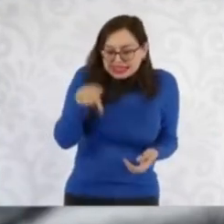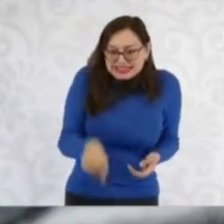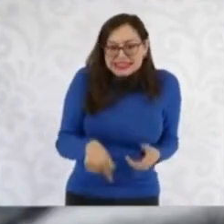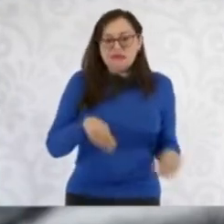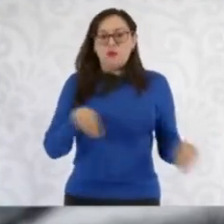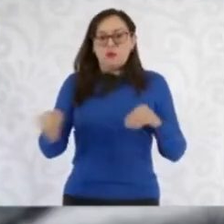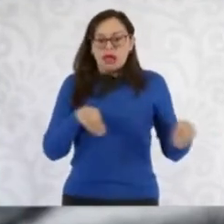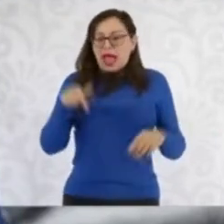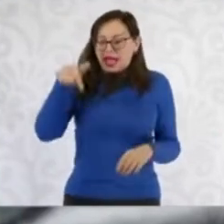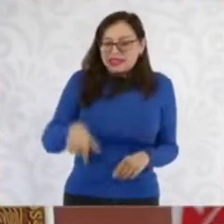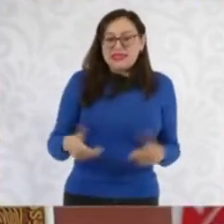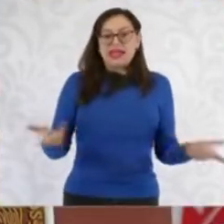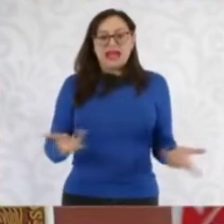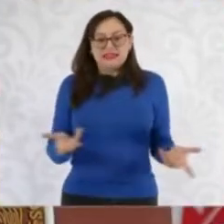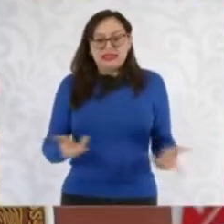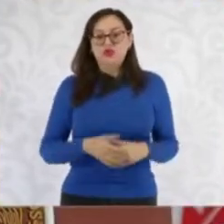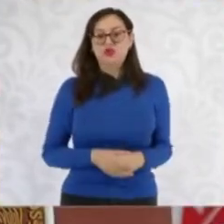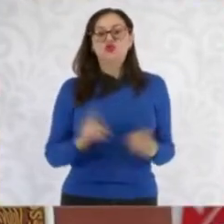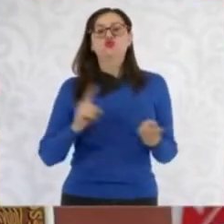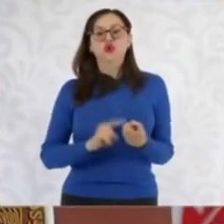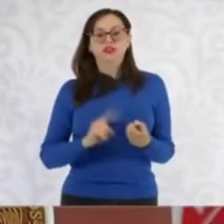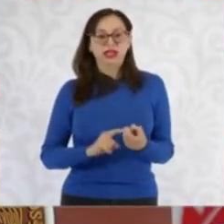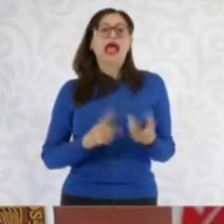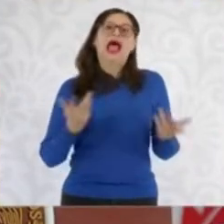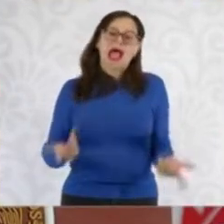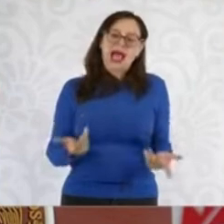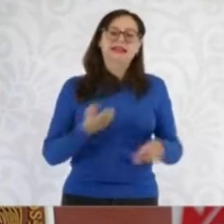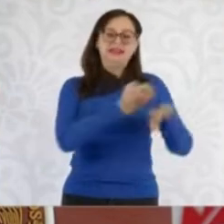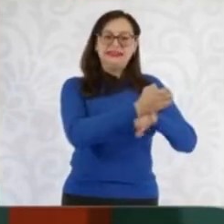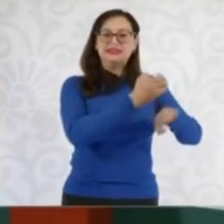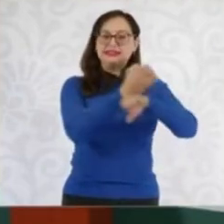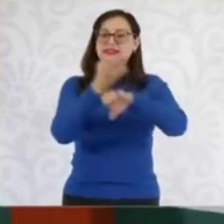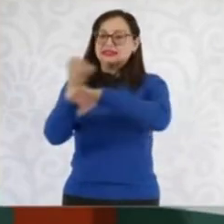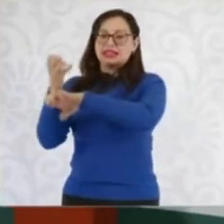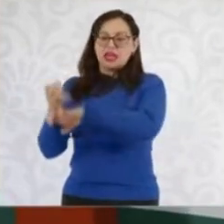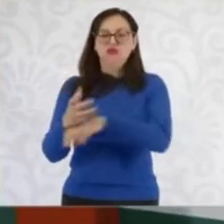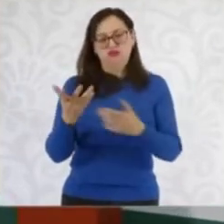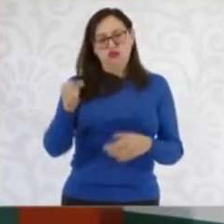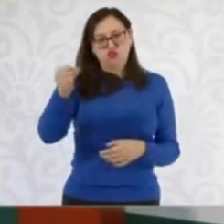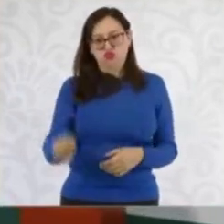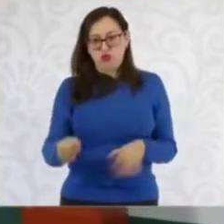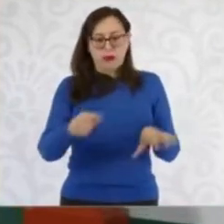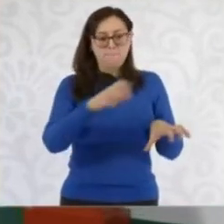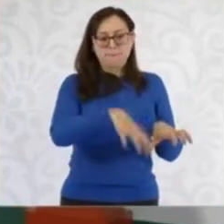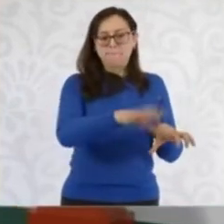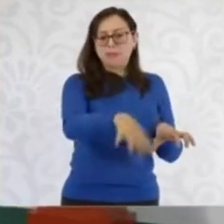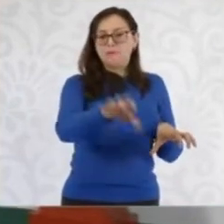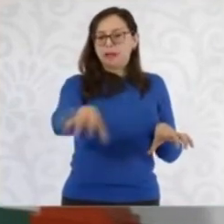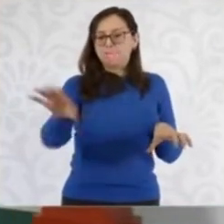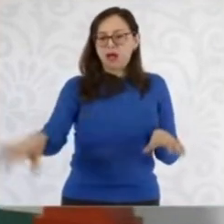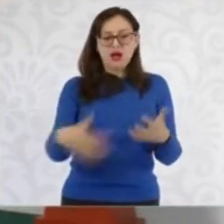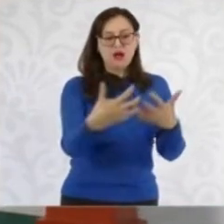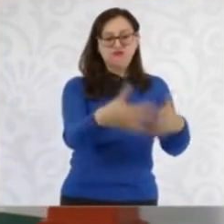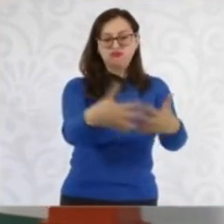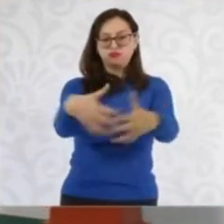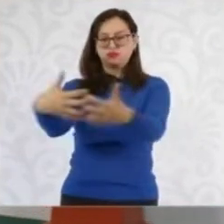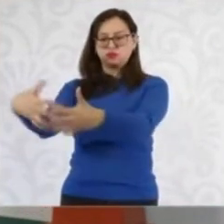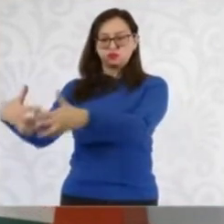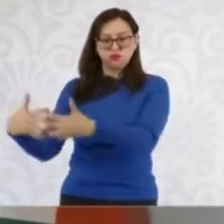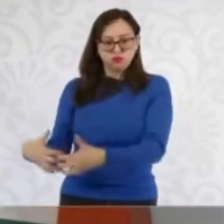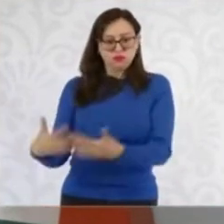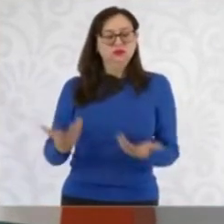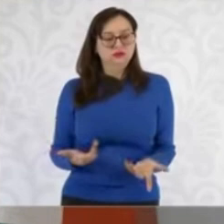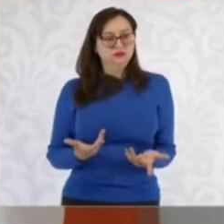en donde pues en estos polos de bienestar que ya existen en el sureste, que ayer los presentamos, y otros polos de bienestar que